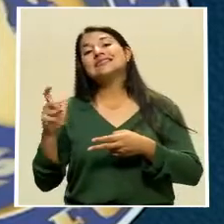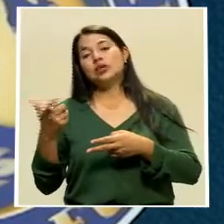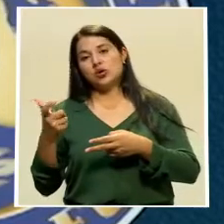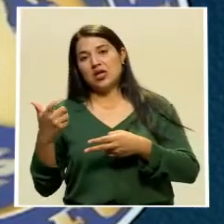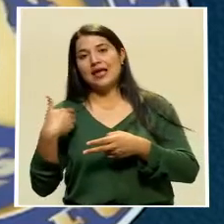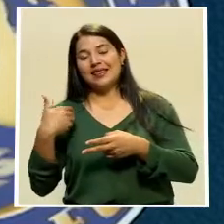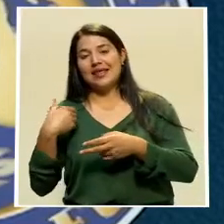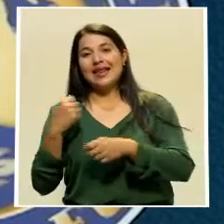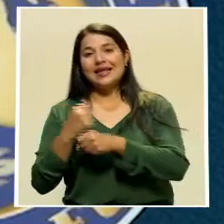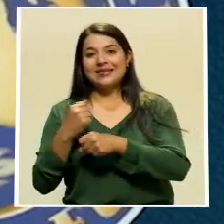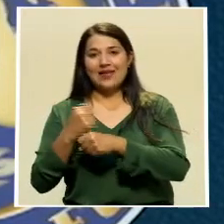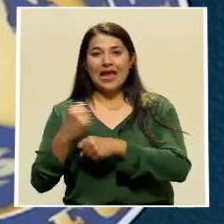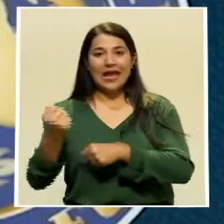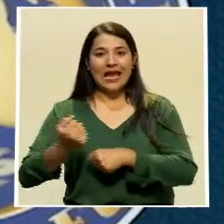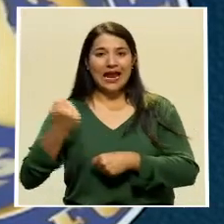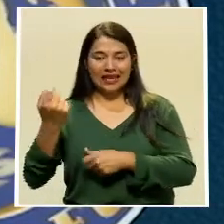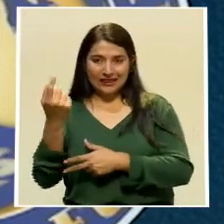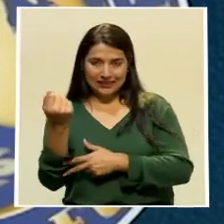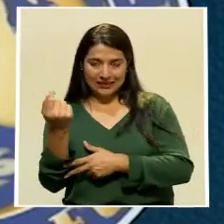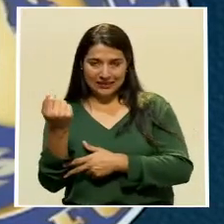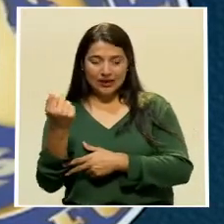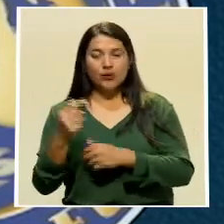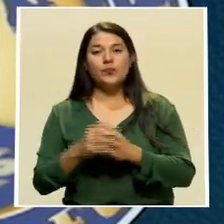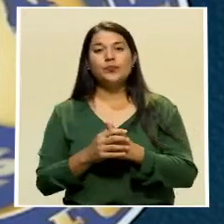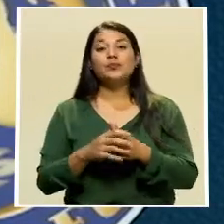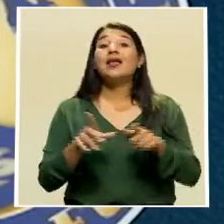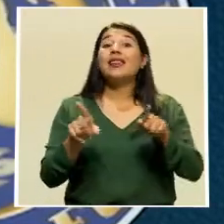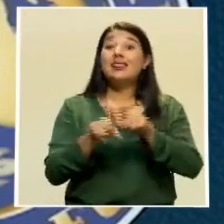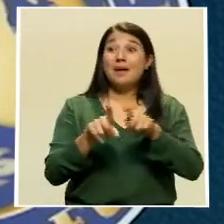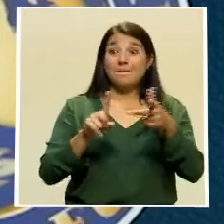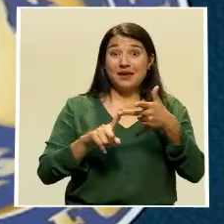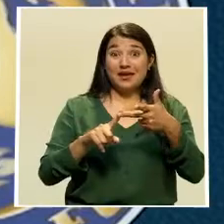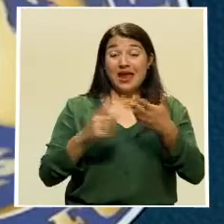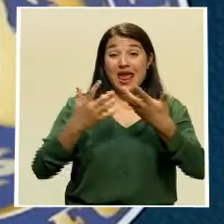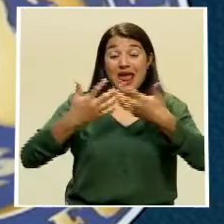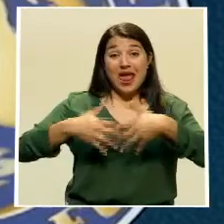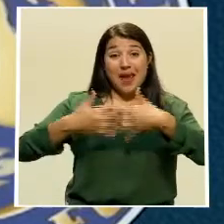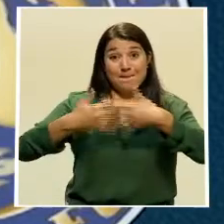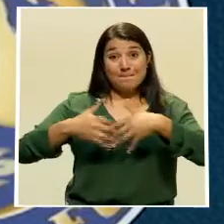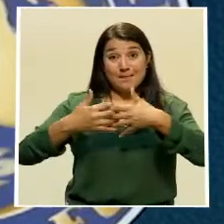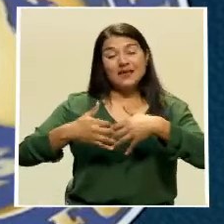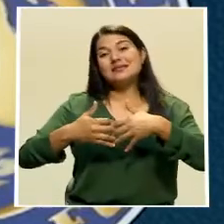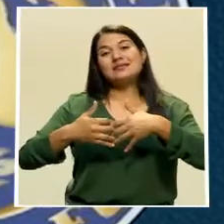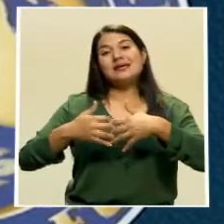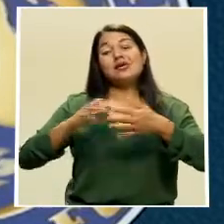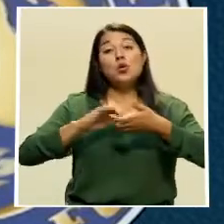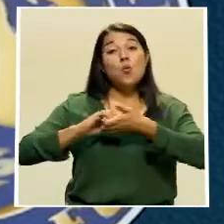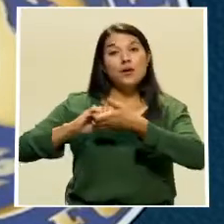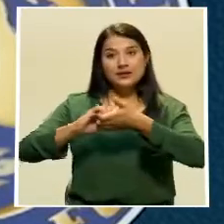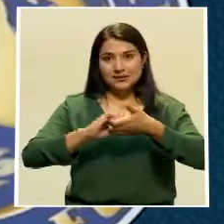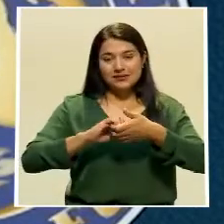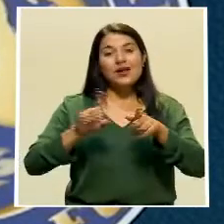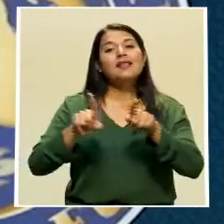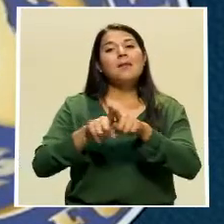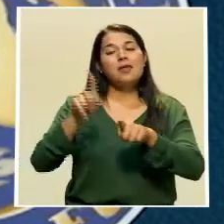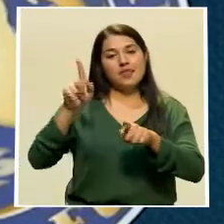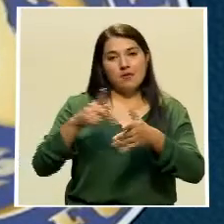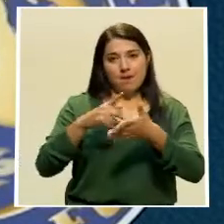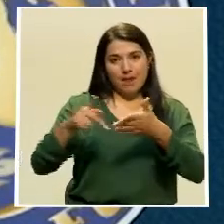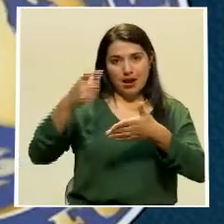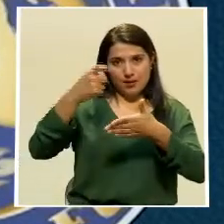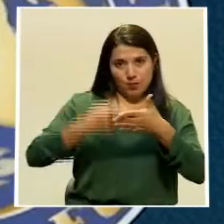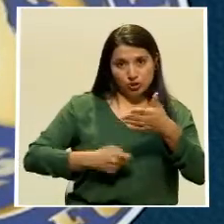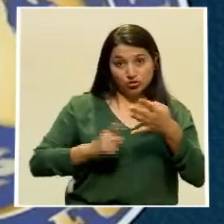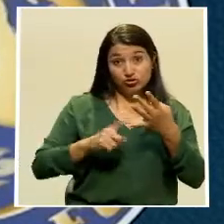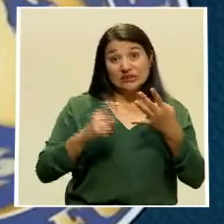lucrativas. Además, se gravarán las ganancias de las grandes cooperativas y las remesas del exterior, mientras que los dueños de